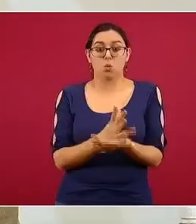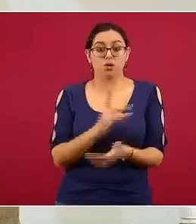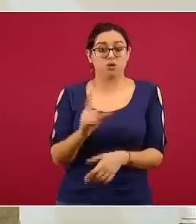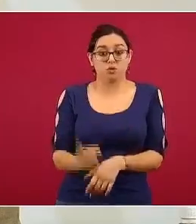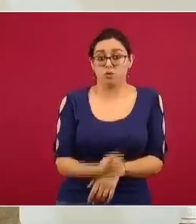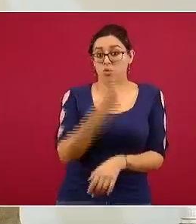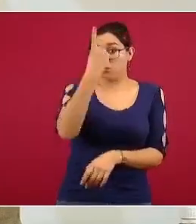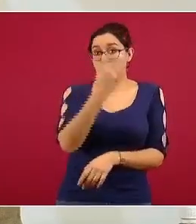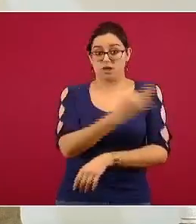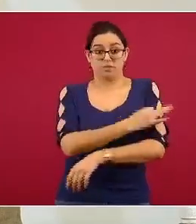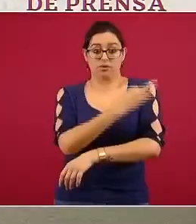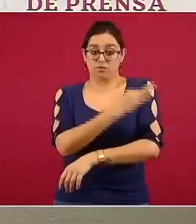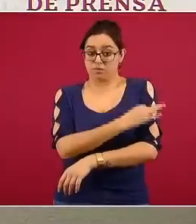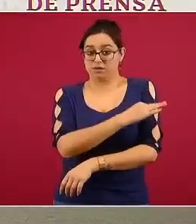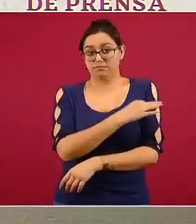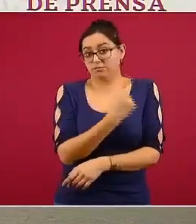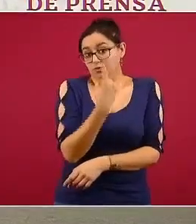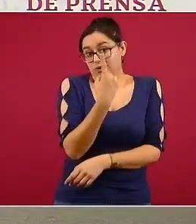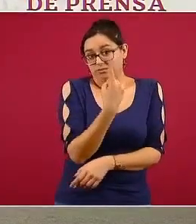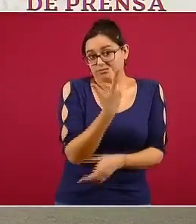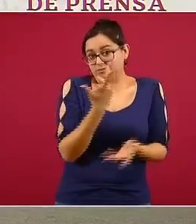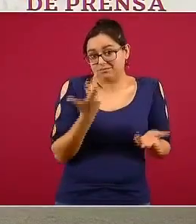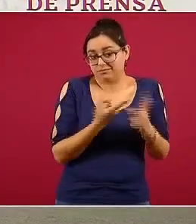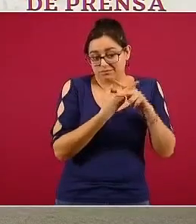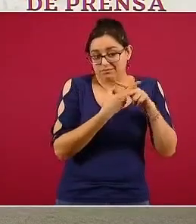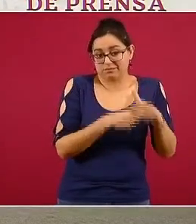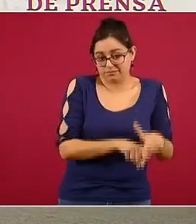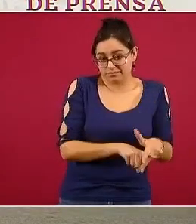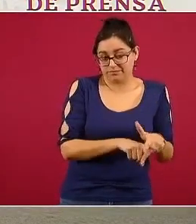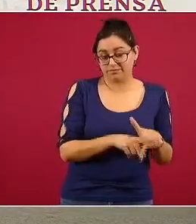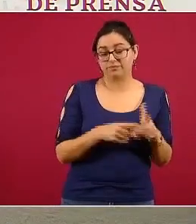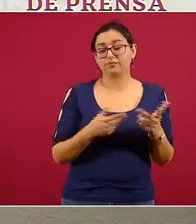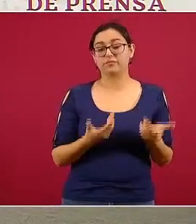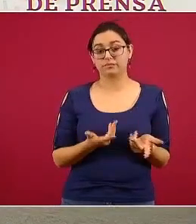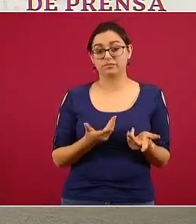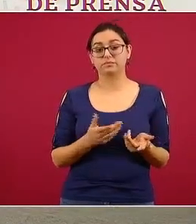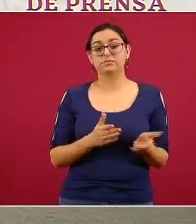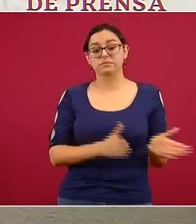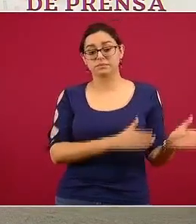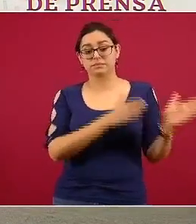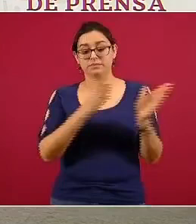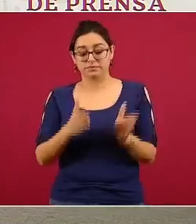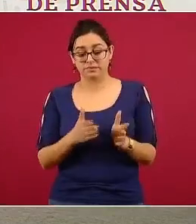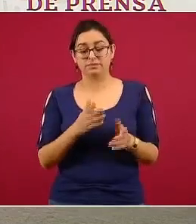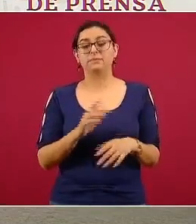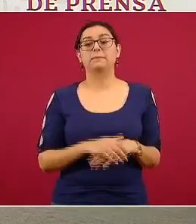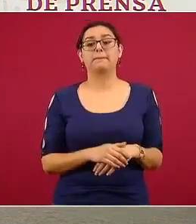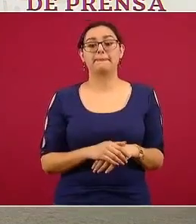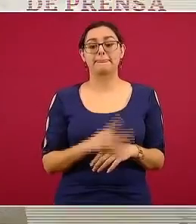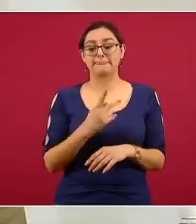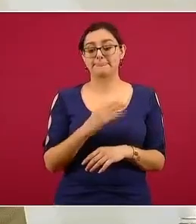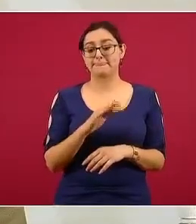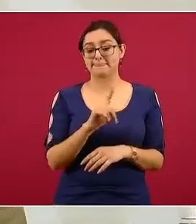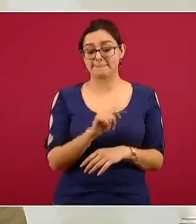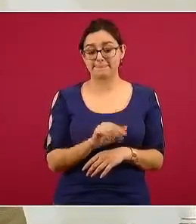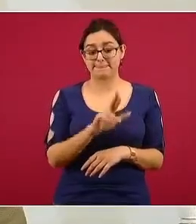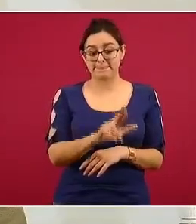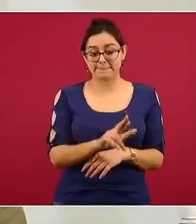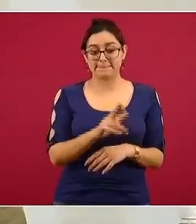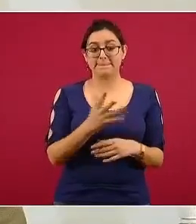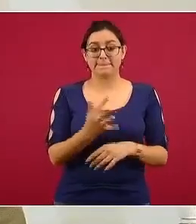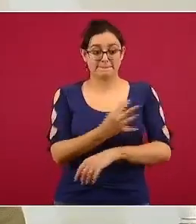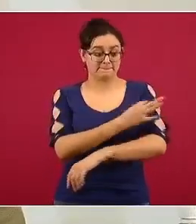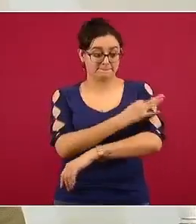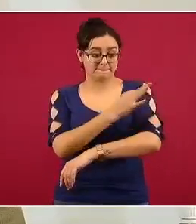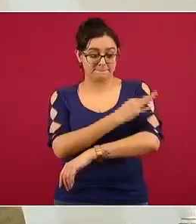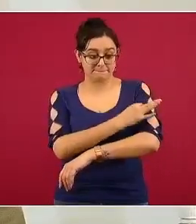aprobada y es con la que se está empezando. Por otro lado, también la vacuna de Pfizer, tal vez a diferencia de otras opciones que se